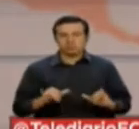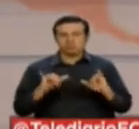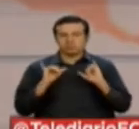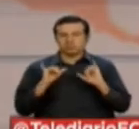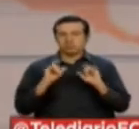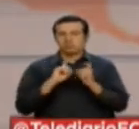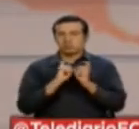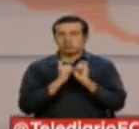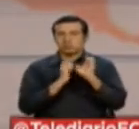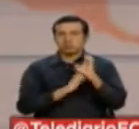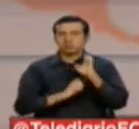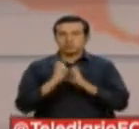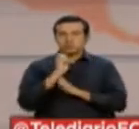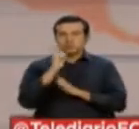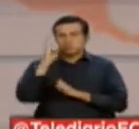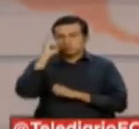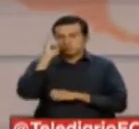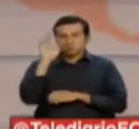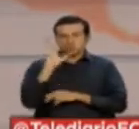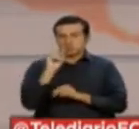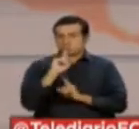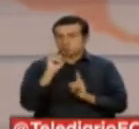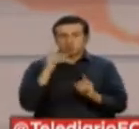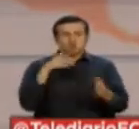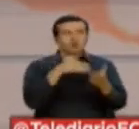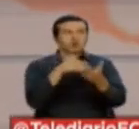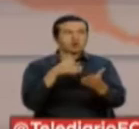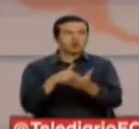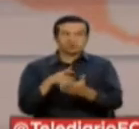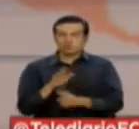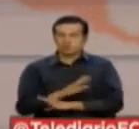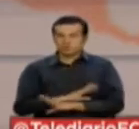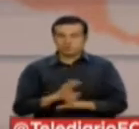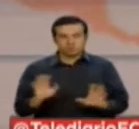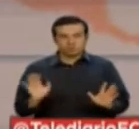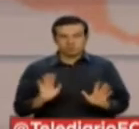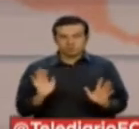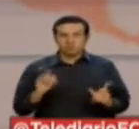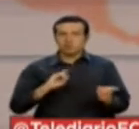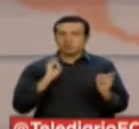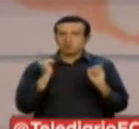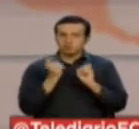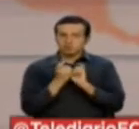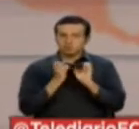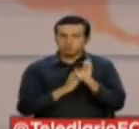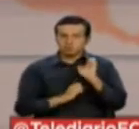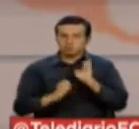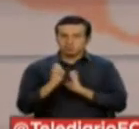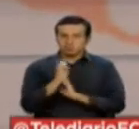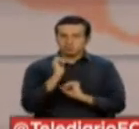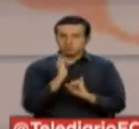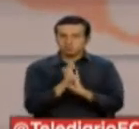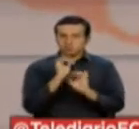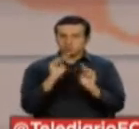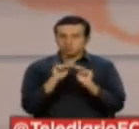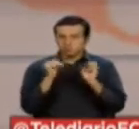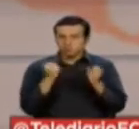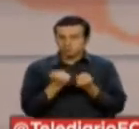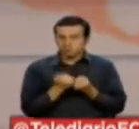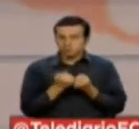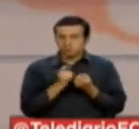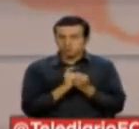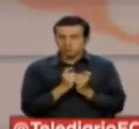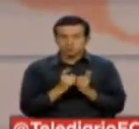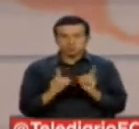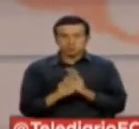reestructuración y optimización del Estado. No hay una afectación, digamos, al cambio de la estructura institucional del MIES. Más bien hay